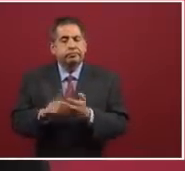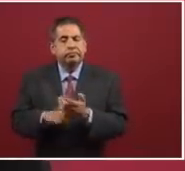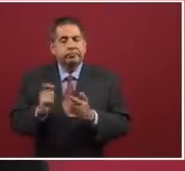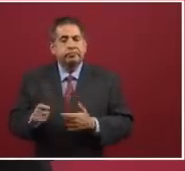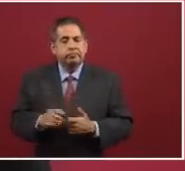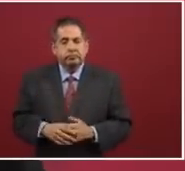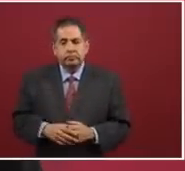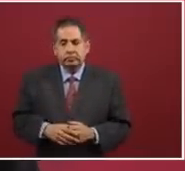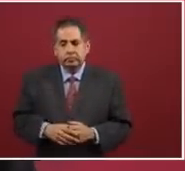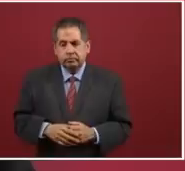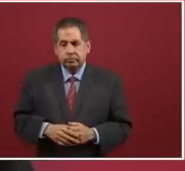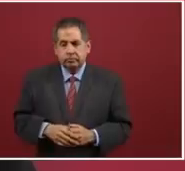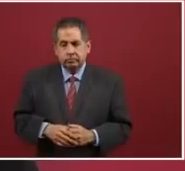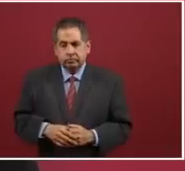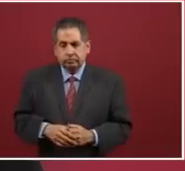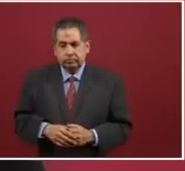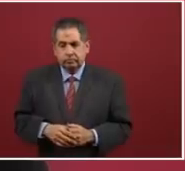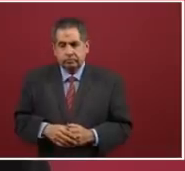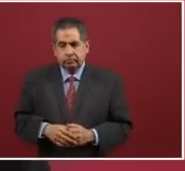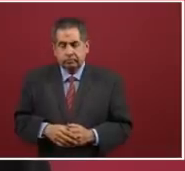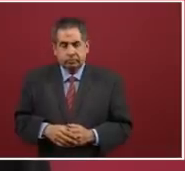por